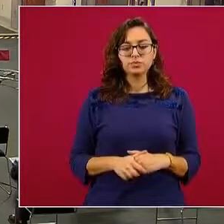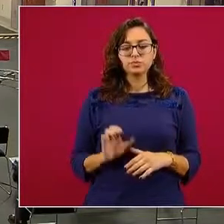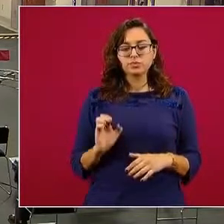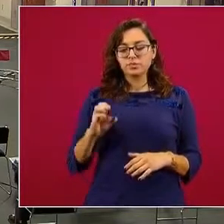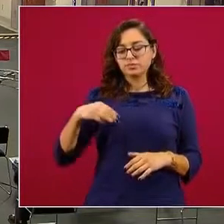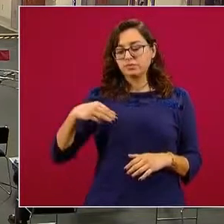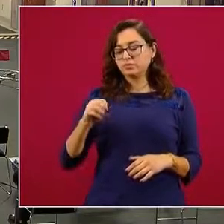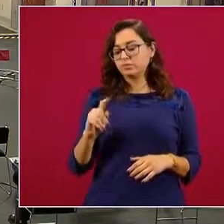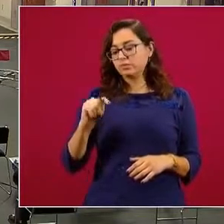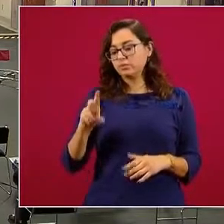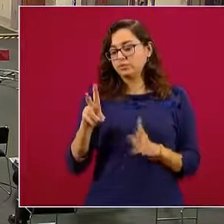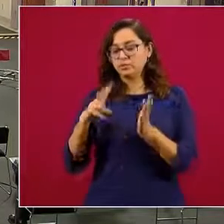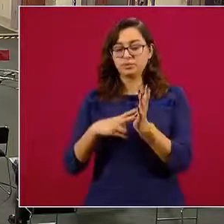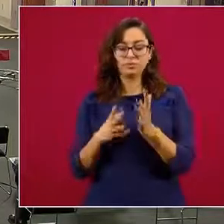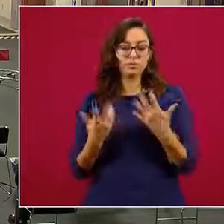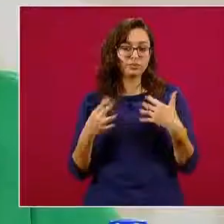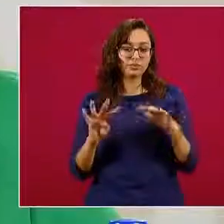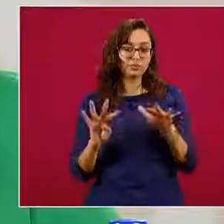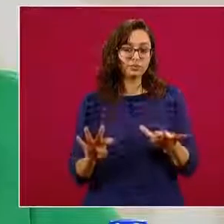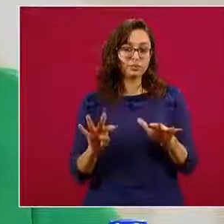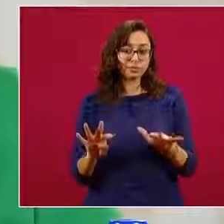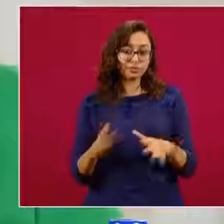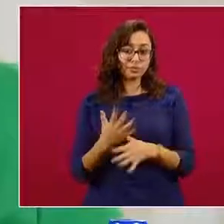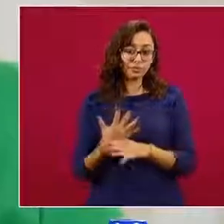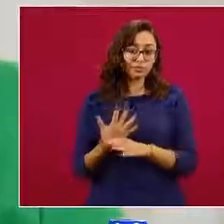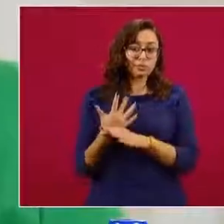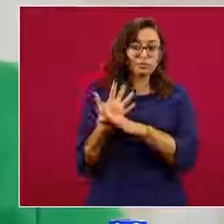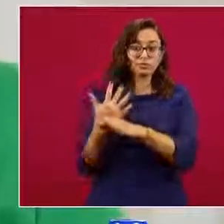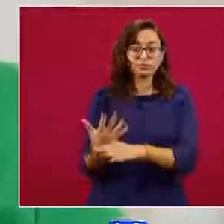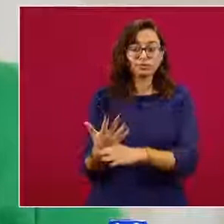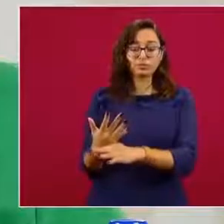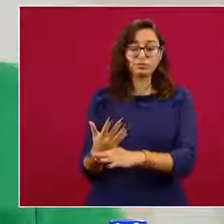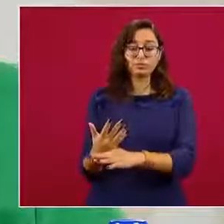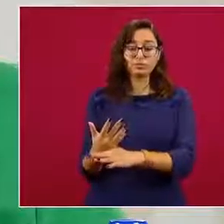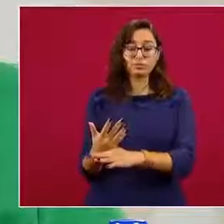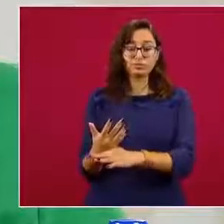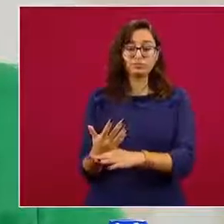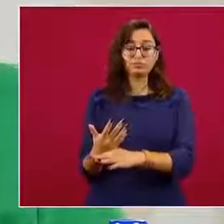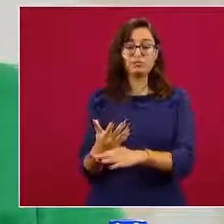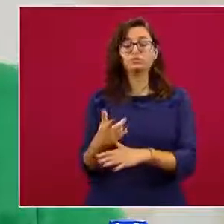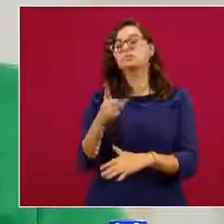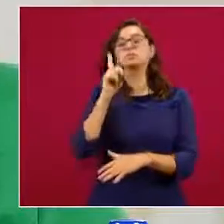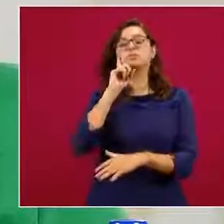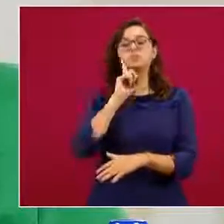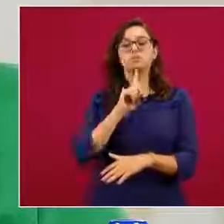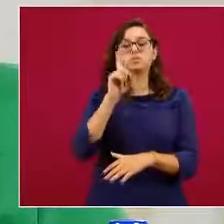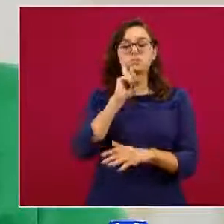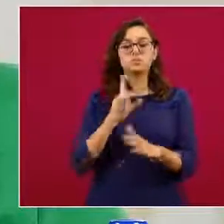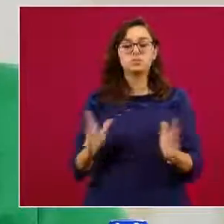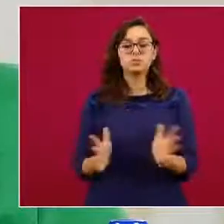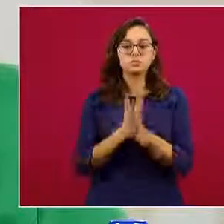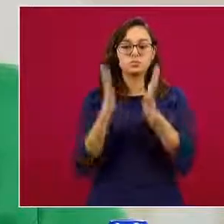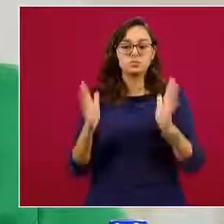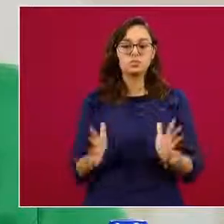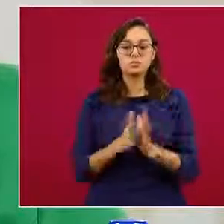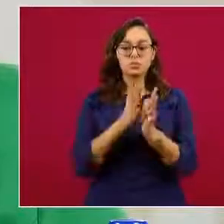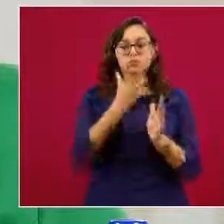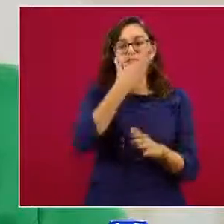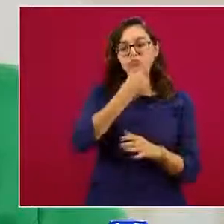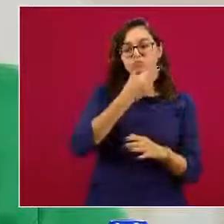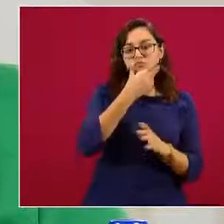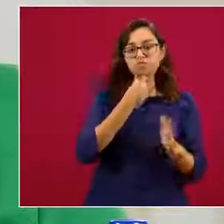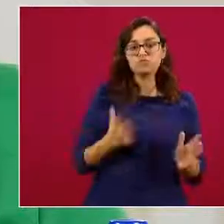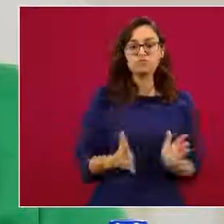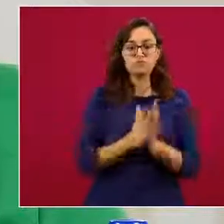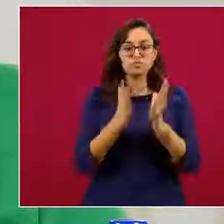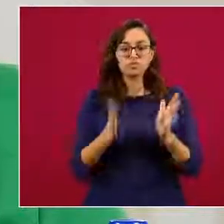2019 muestra cambios en términos de la participación, digamos, de los hombres en el